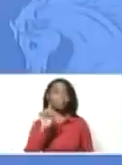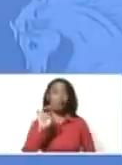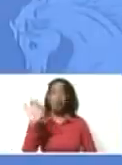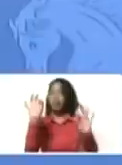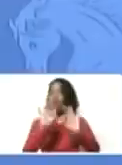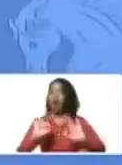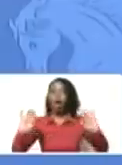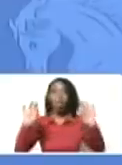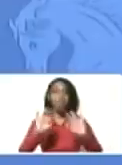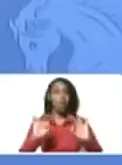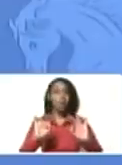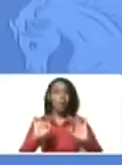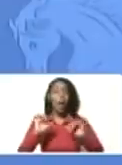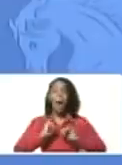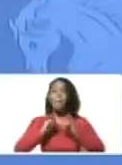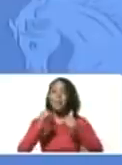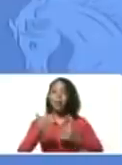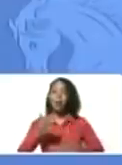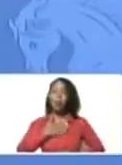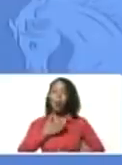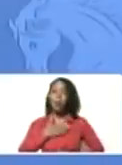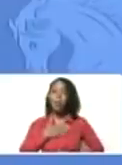Nadie. Empezando por mí.